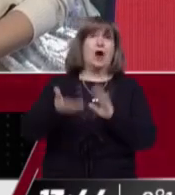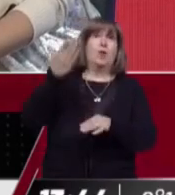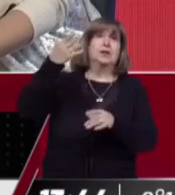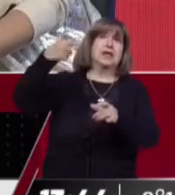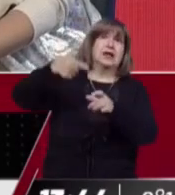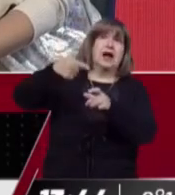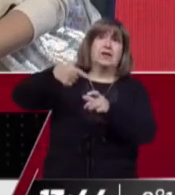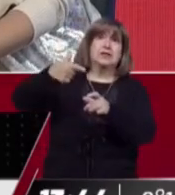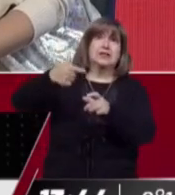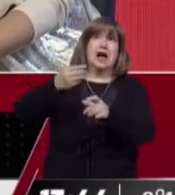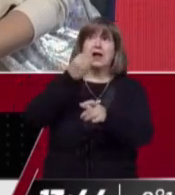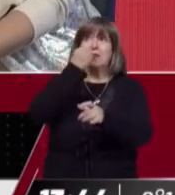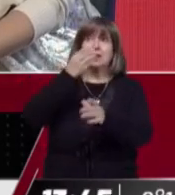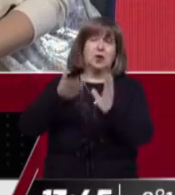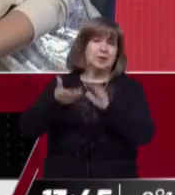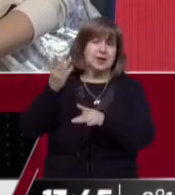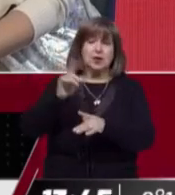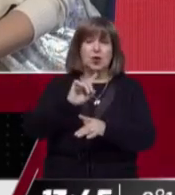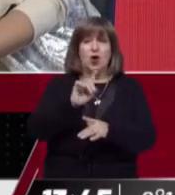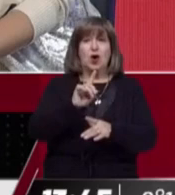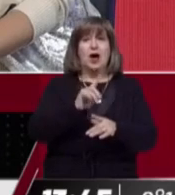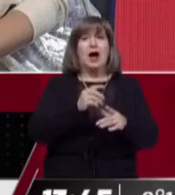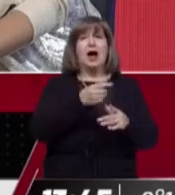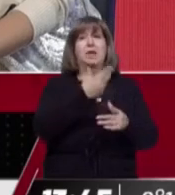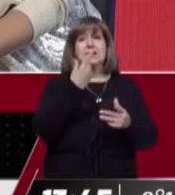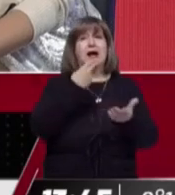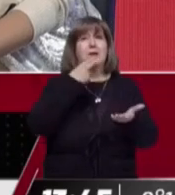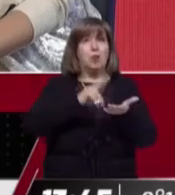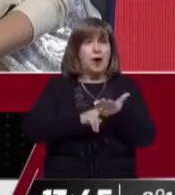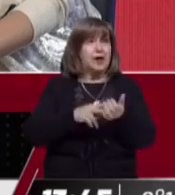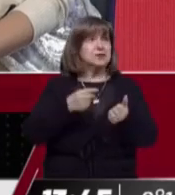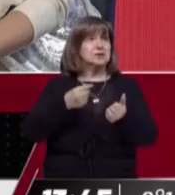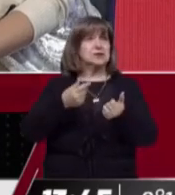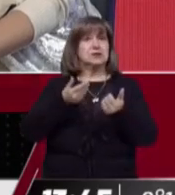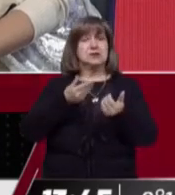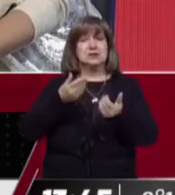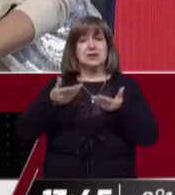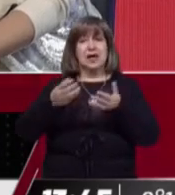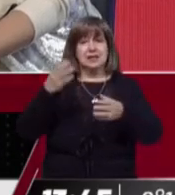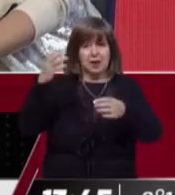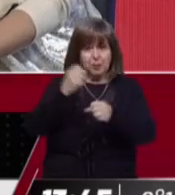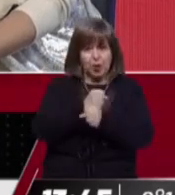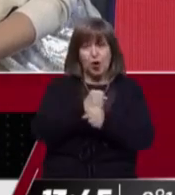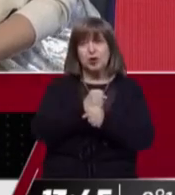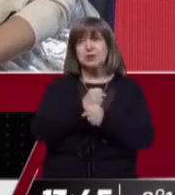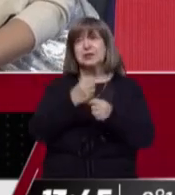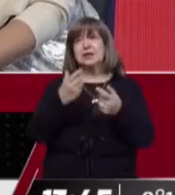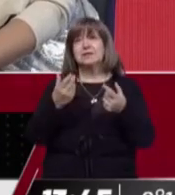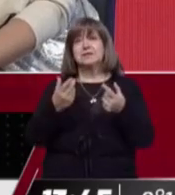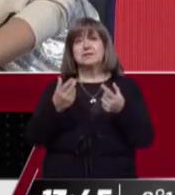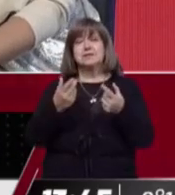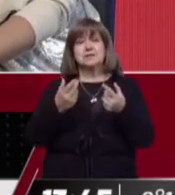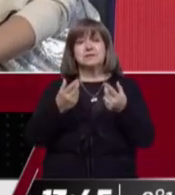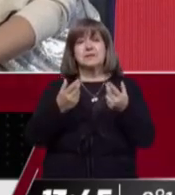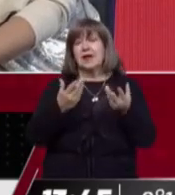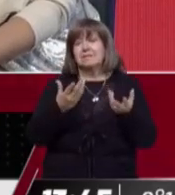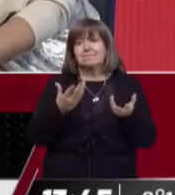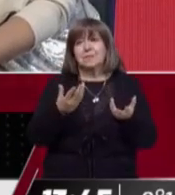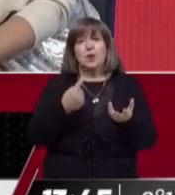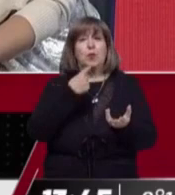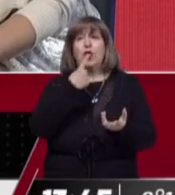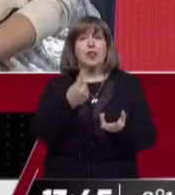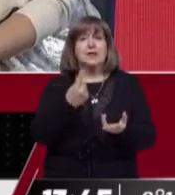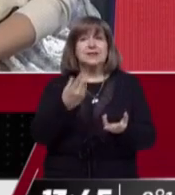eh los alimentos también es como han aumentado las tarifas como aumentado el transporte todo lo que nos está sucediendo en este